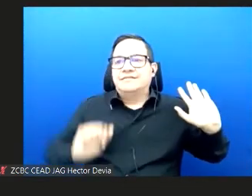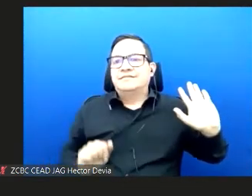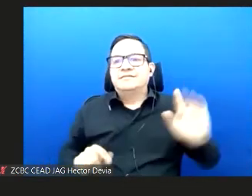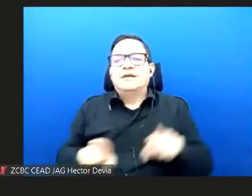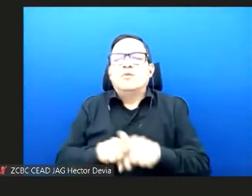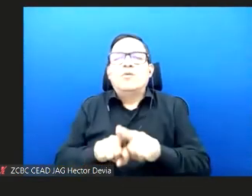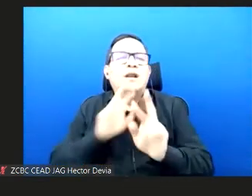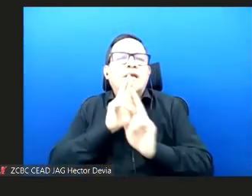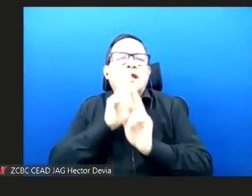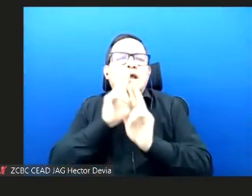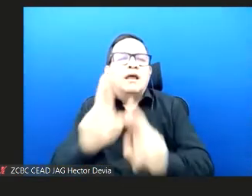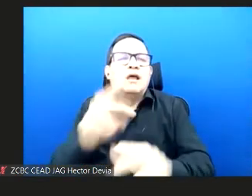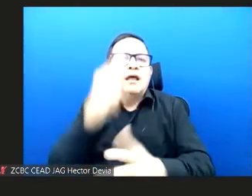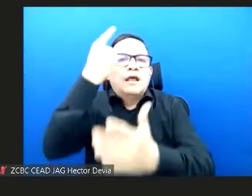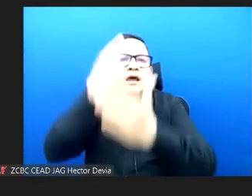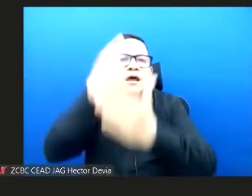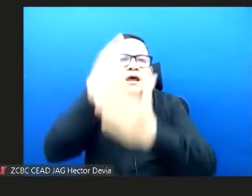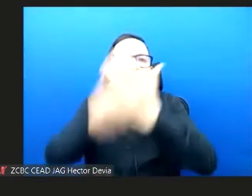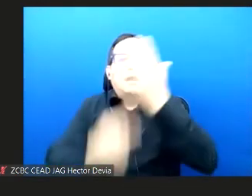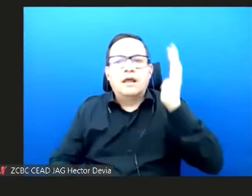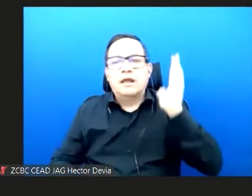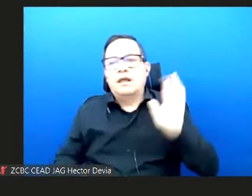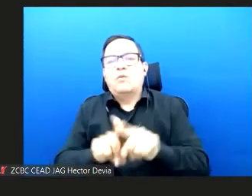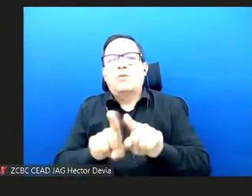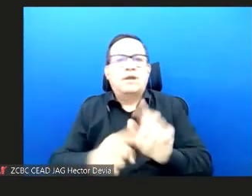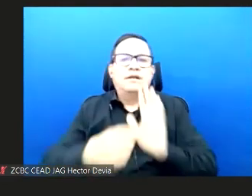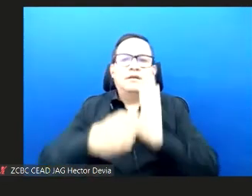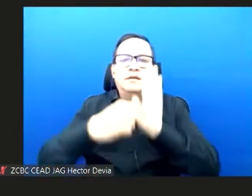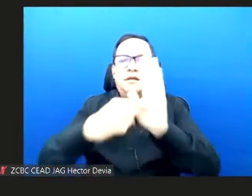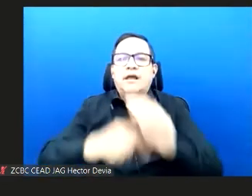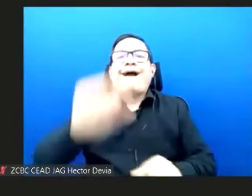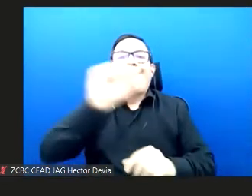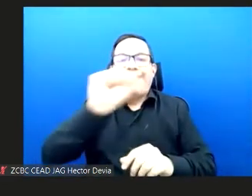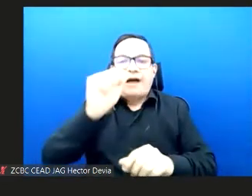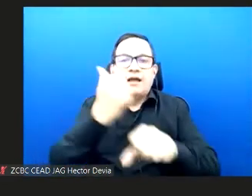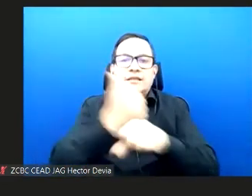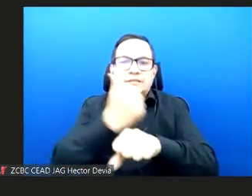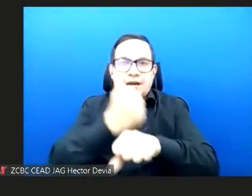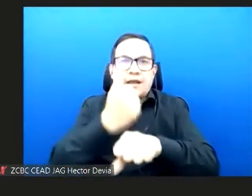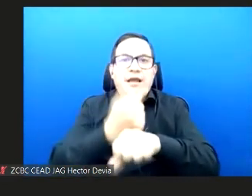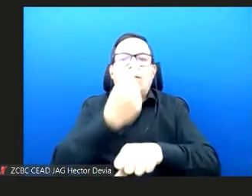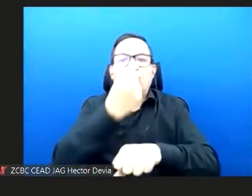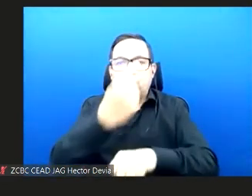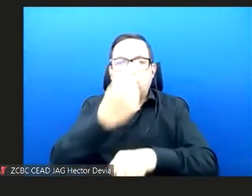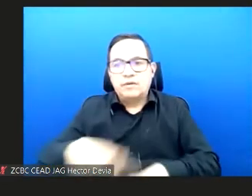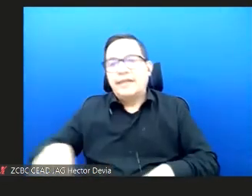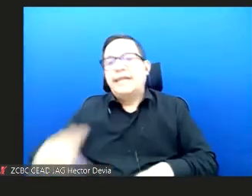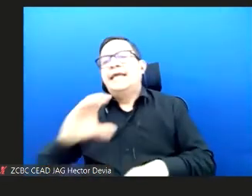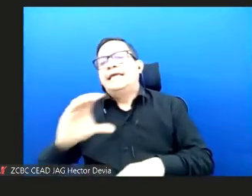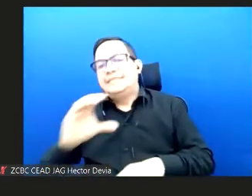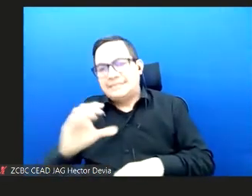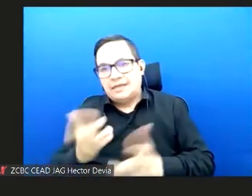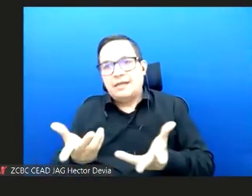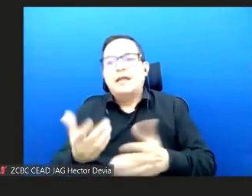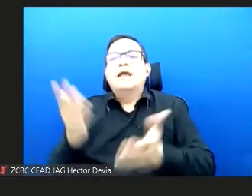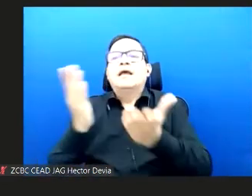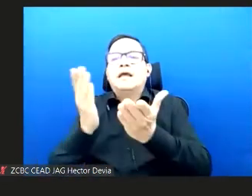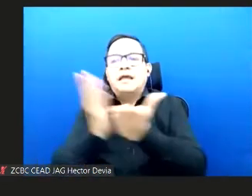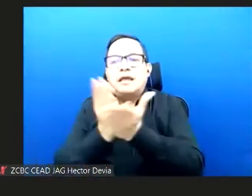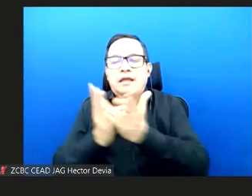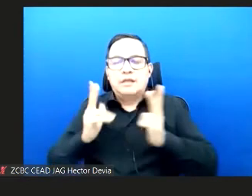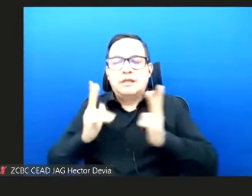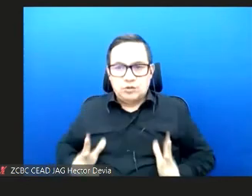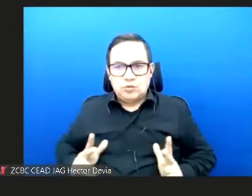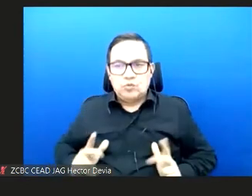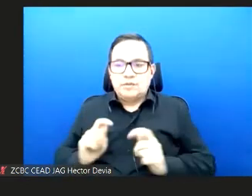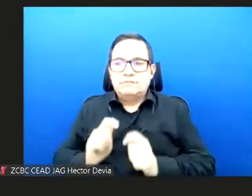Recordemos, A nos representa a los estudiantes que presentaron la tarea 1 y C los estudiantes que presentaron la tarea